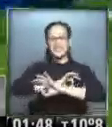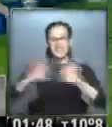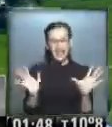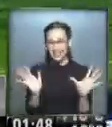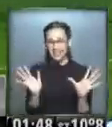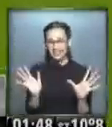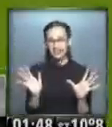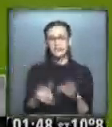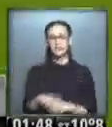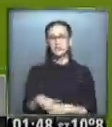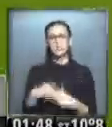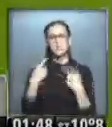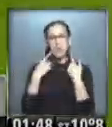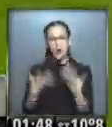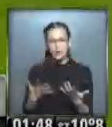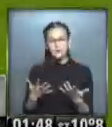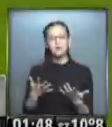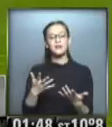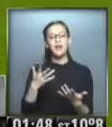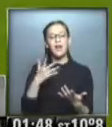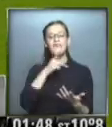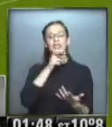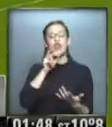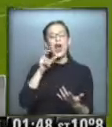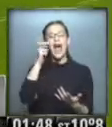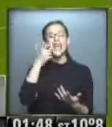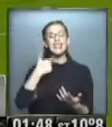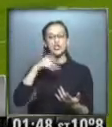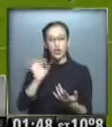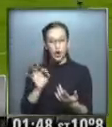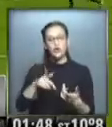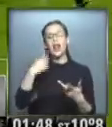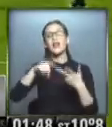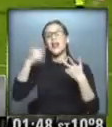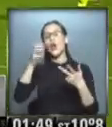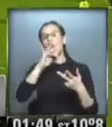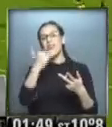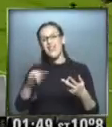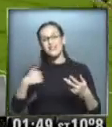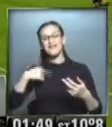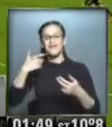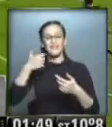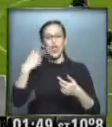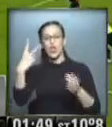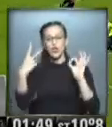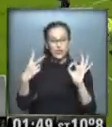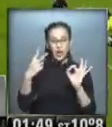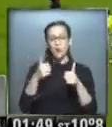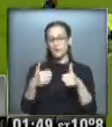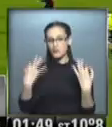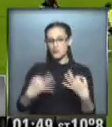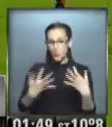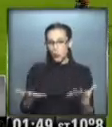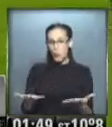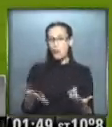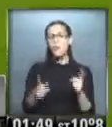el remate de Víctor Aquino, daba rebote Monetti y le quedaba Maxi Rodríguez y de esta manera la Fiera marcaba el 2-0 parcial para un